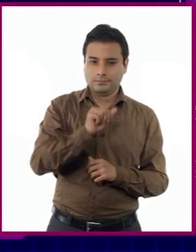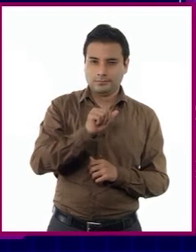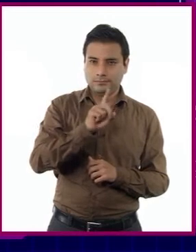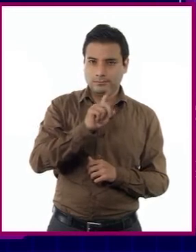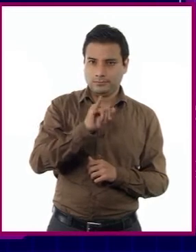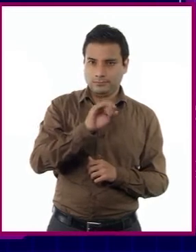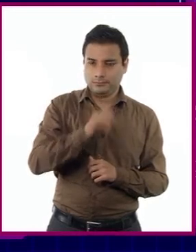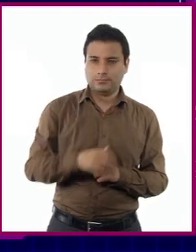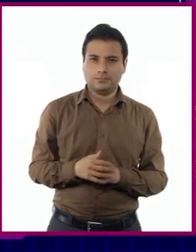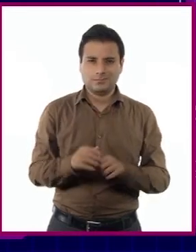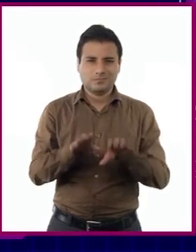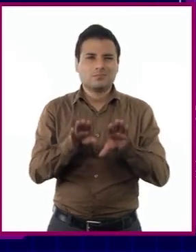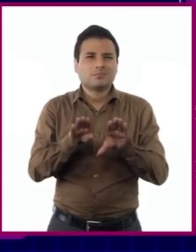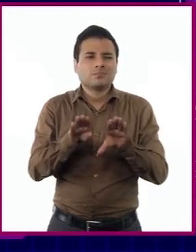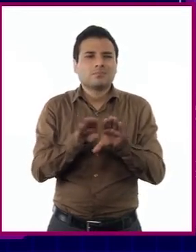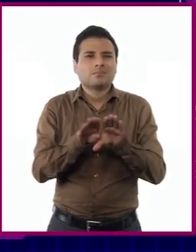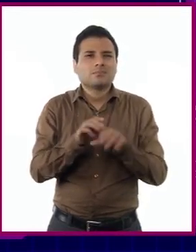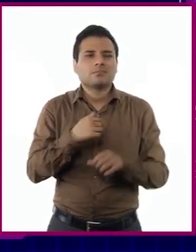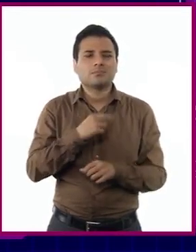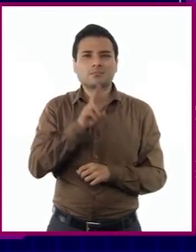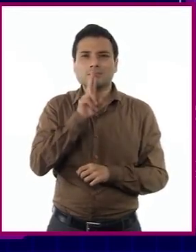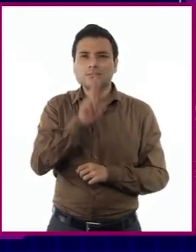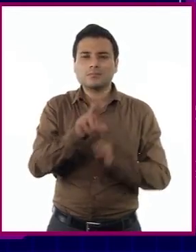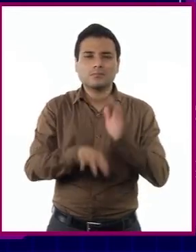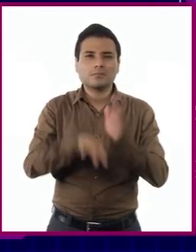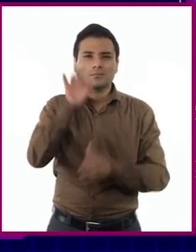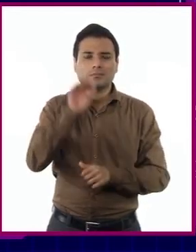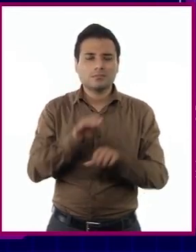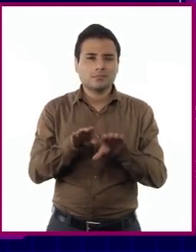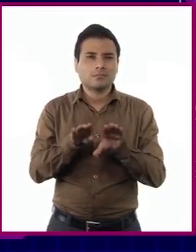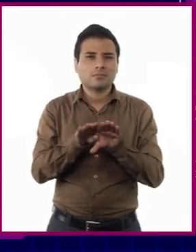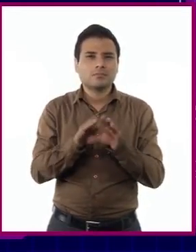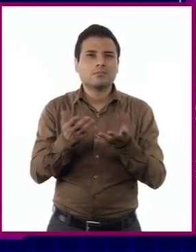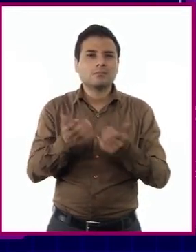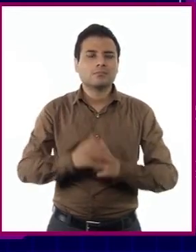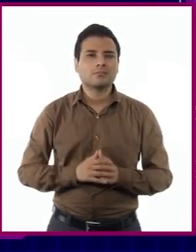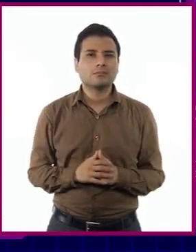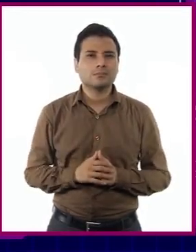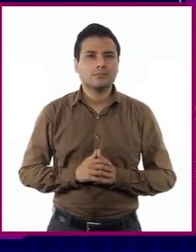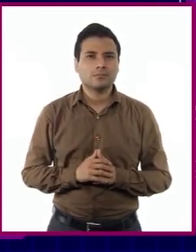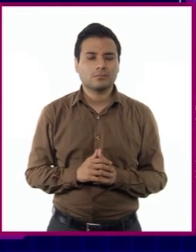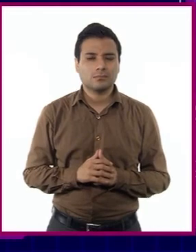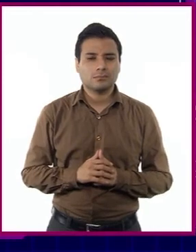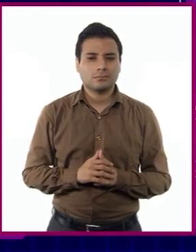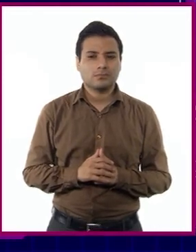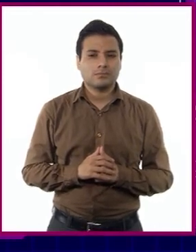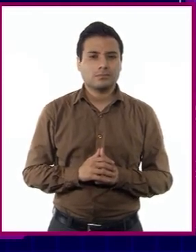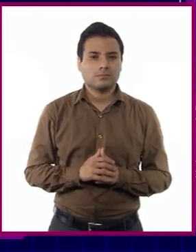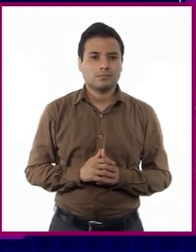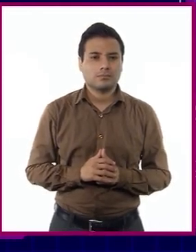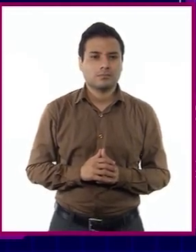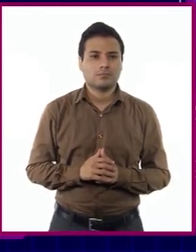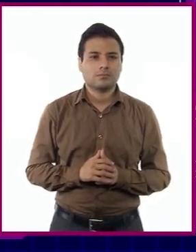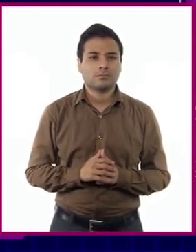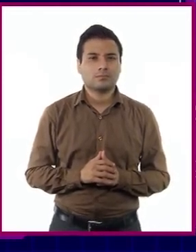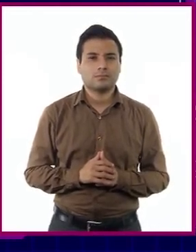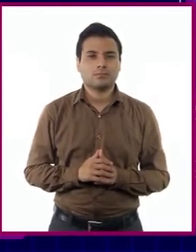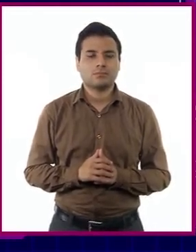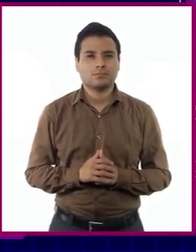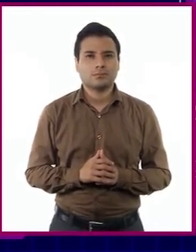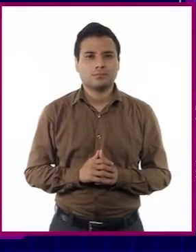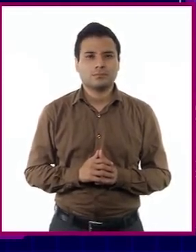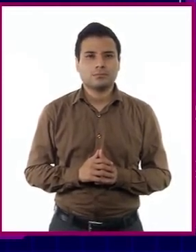como se puede obtener la medida de ese radio a partir de conocer la medida de la